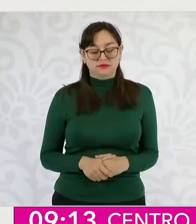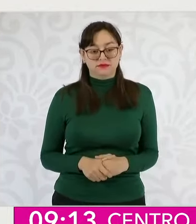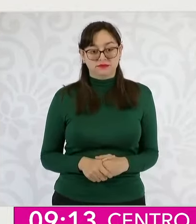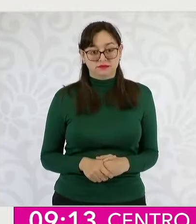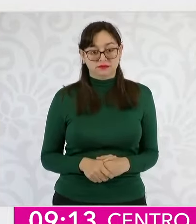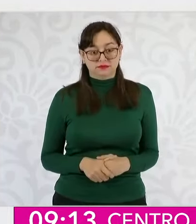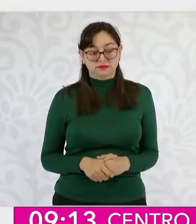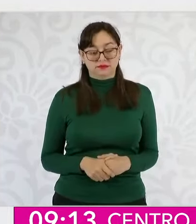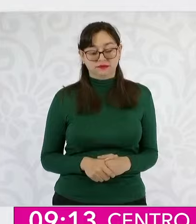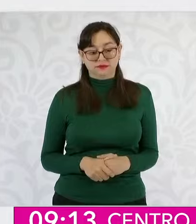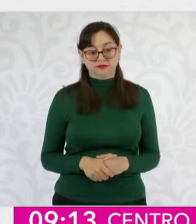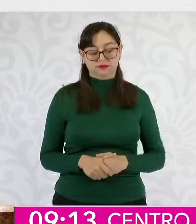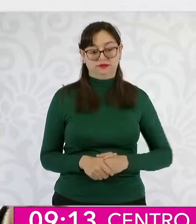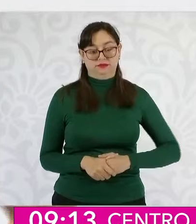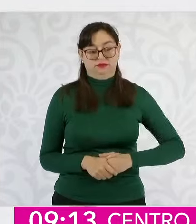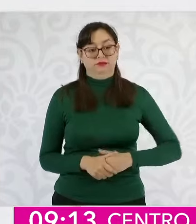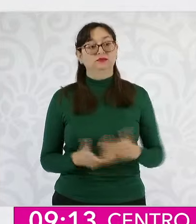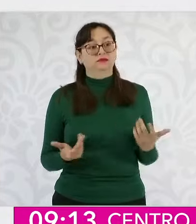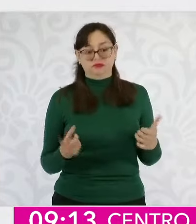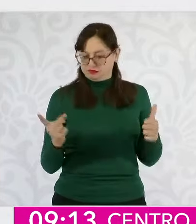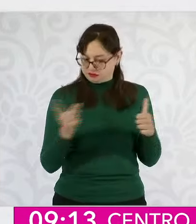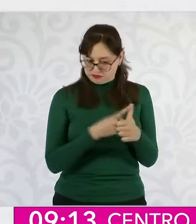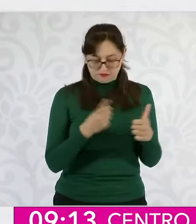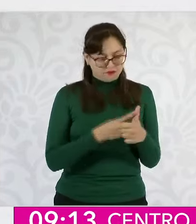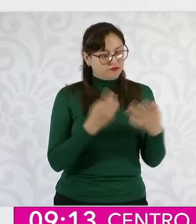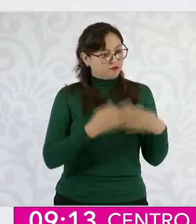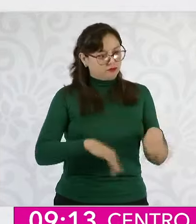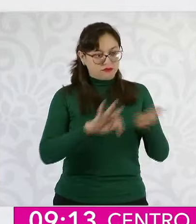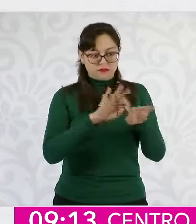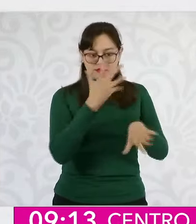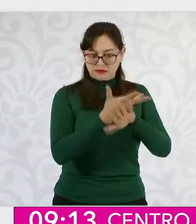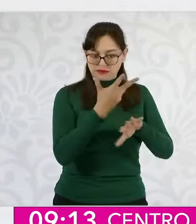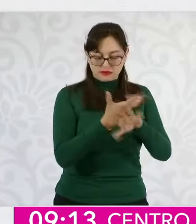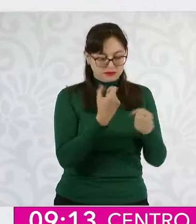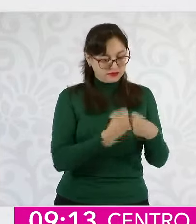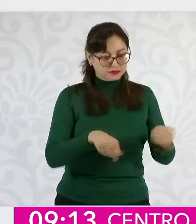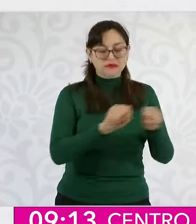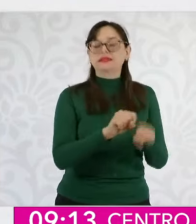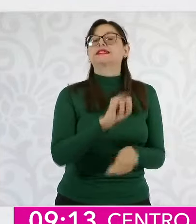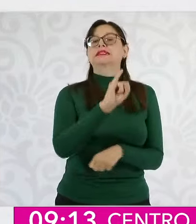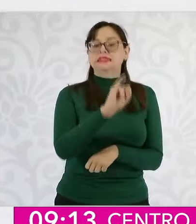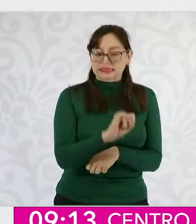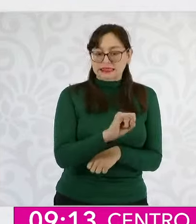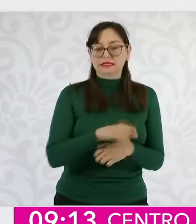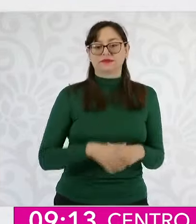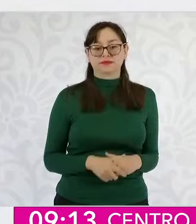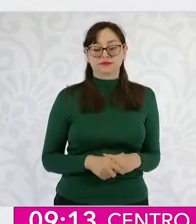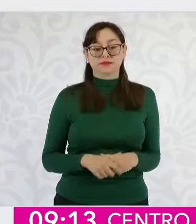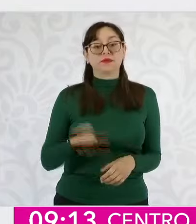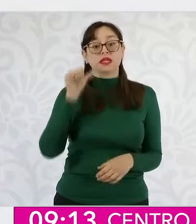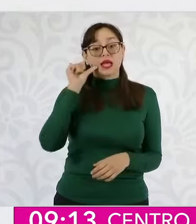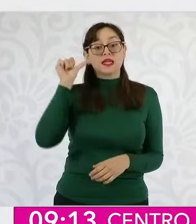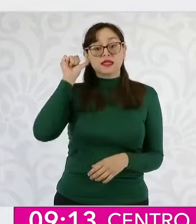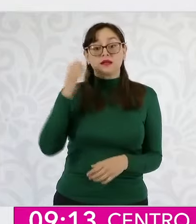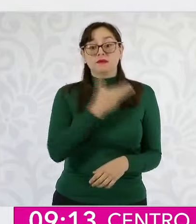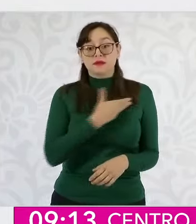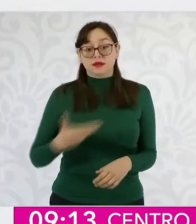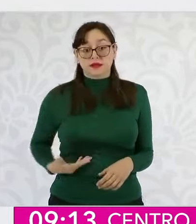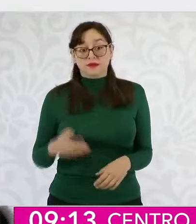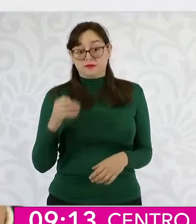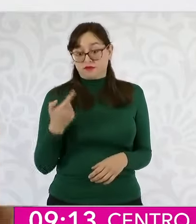¿Privilegiamos la relación comercial del tratado? Sí. Incluso ayer lo leí, el presidente López Obrador puso